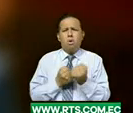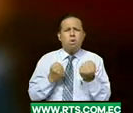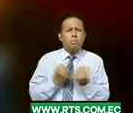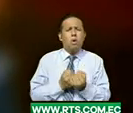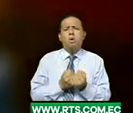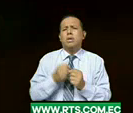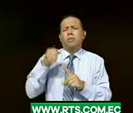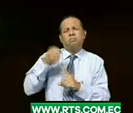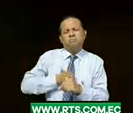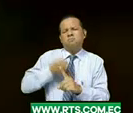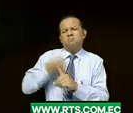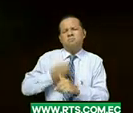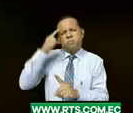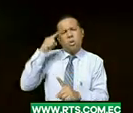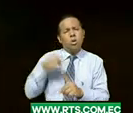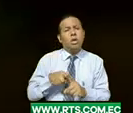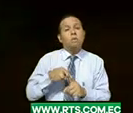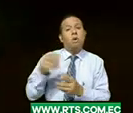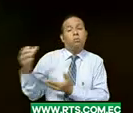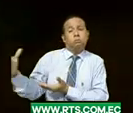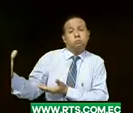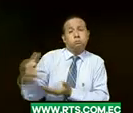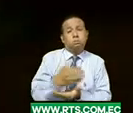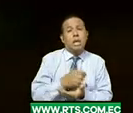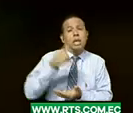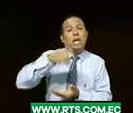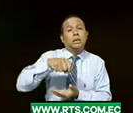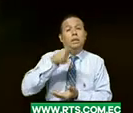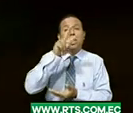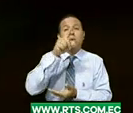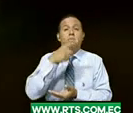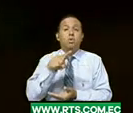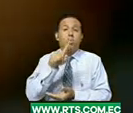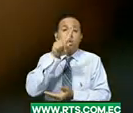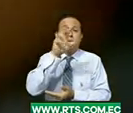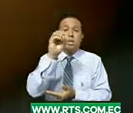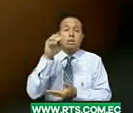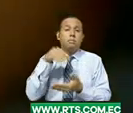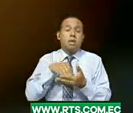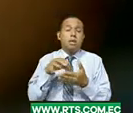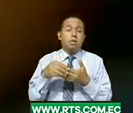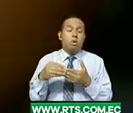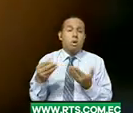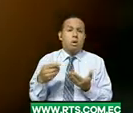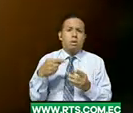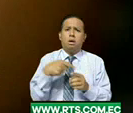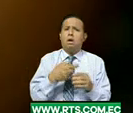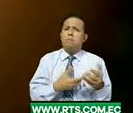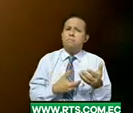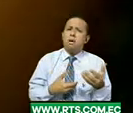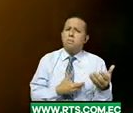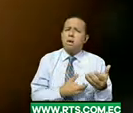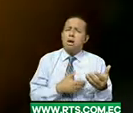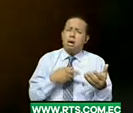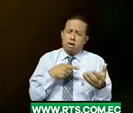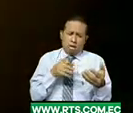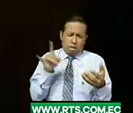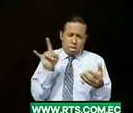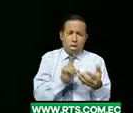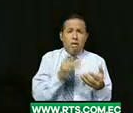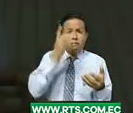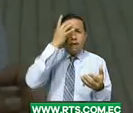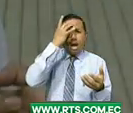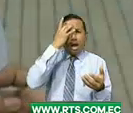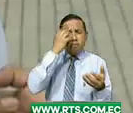recaudar $2,100,000 para salvar la vida de este angelito que a su corta edad sufrió la agresividad de la enfermedad que